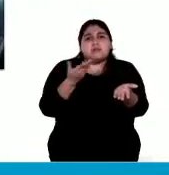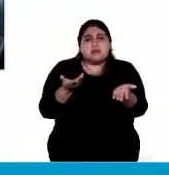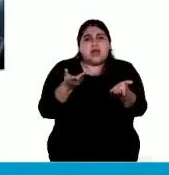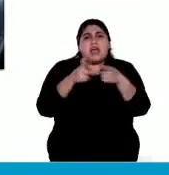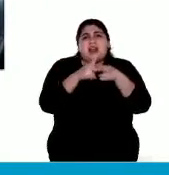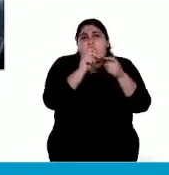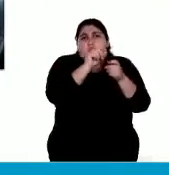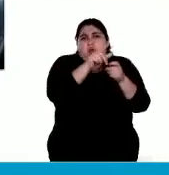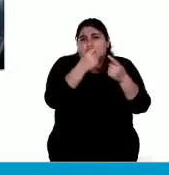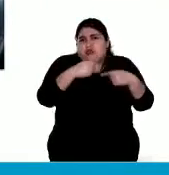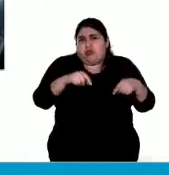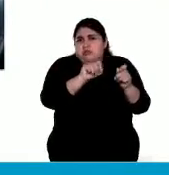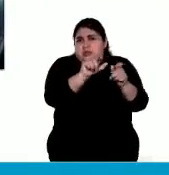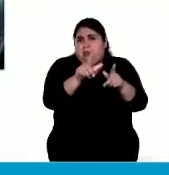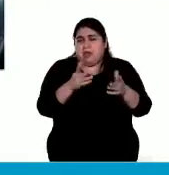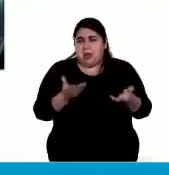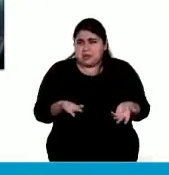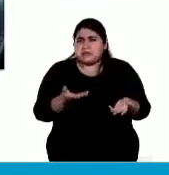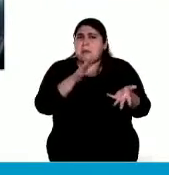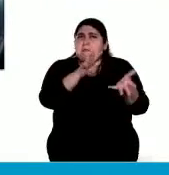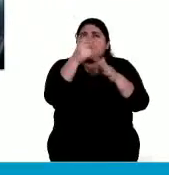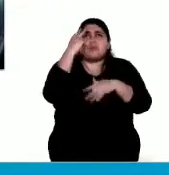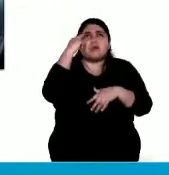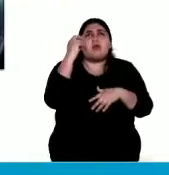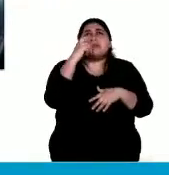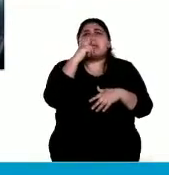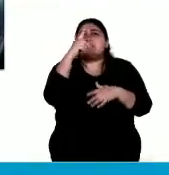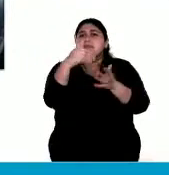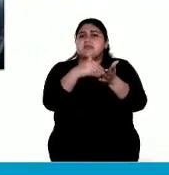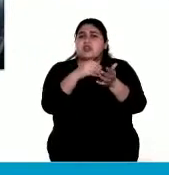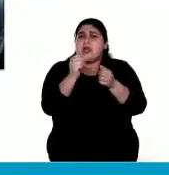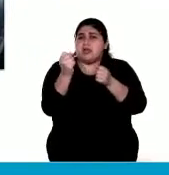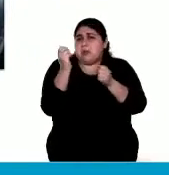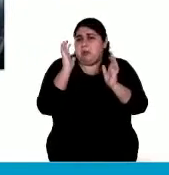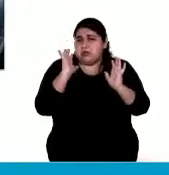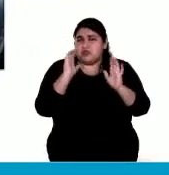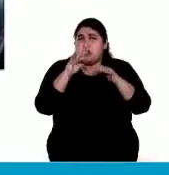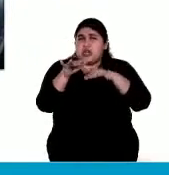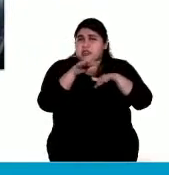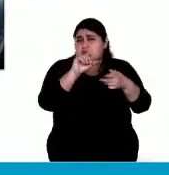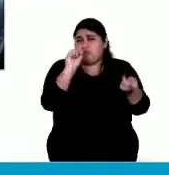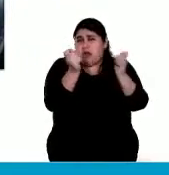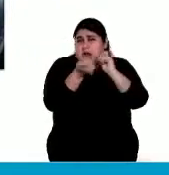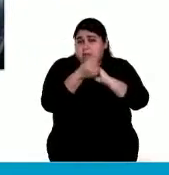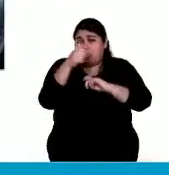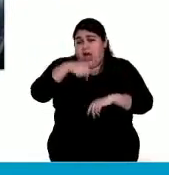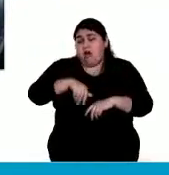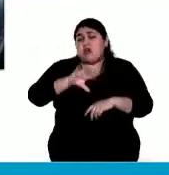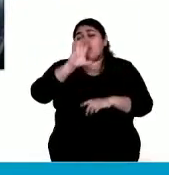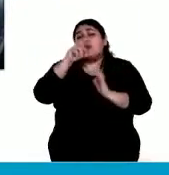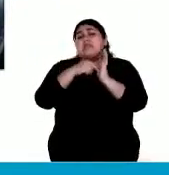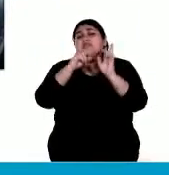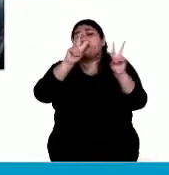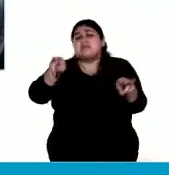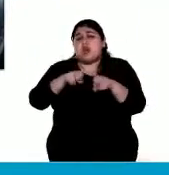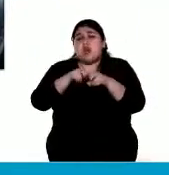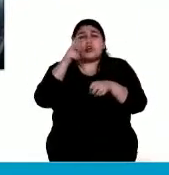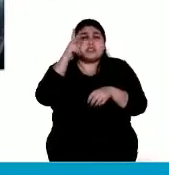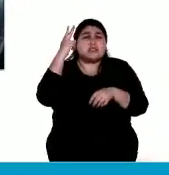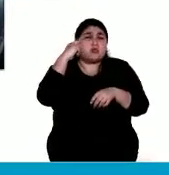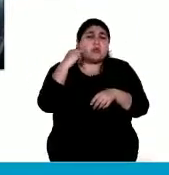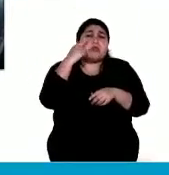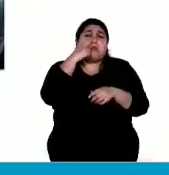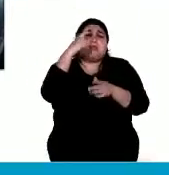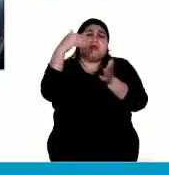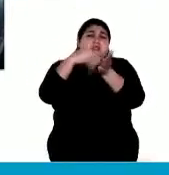vista. Rondaban los 90.000 millones de pesos. Esa situación no ha cambiado. Hoy la provincia cuenta con 89.500 millones